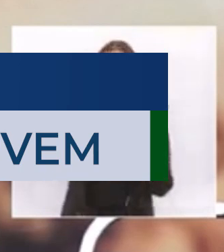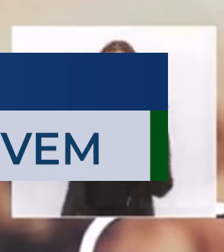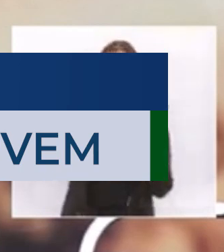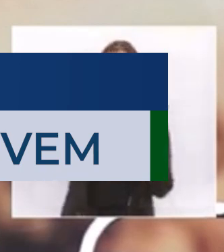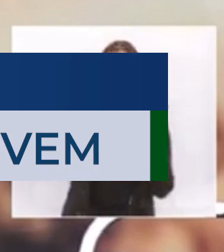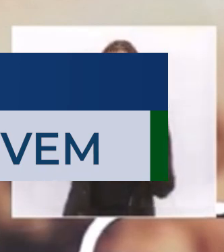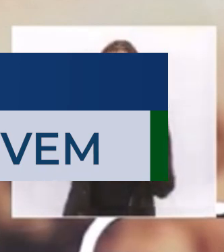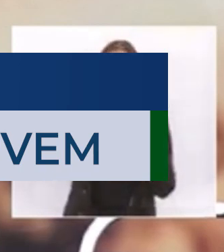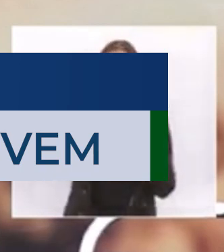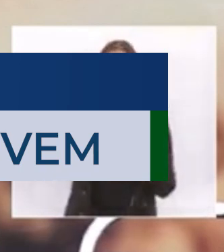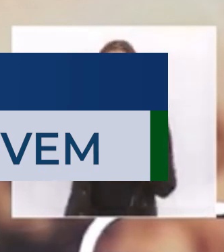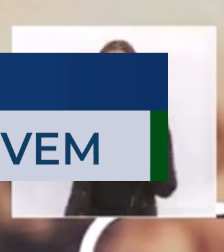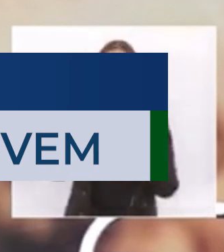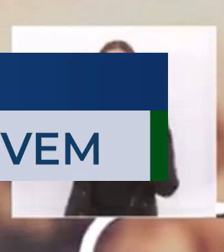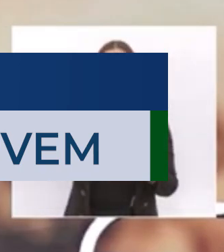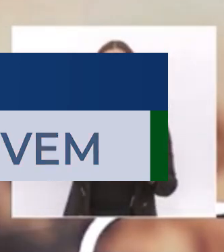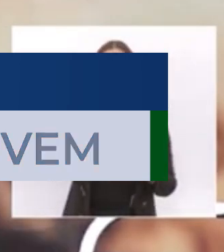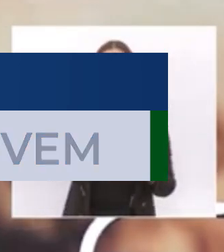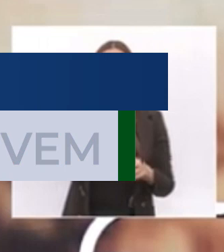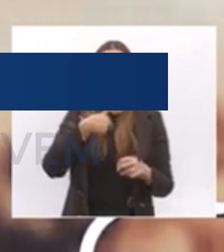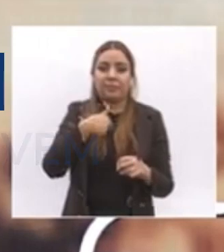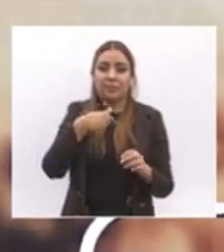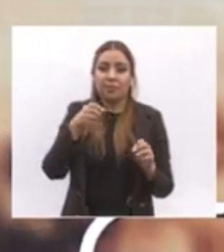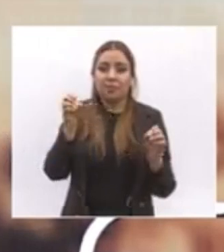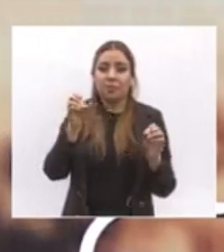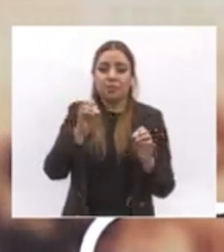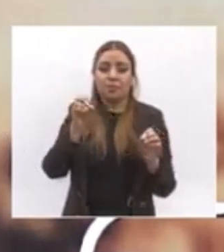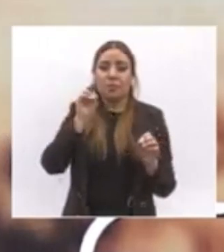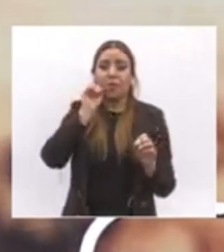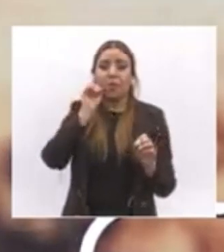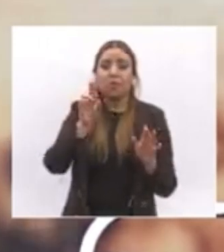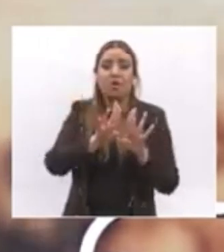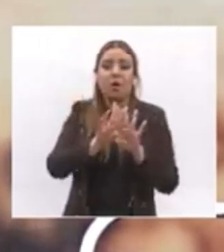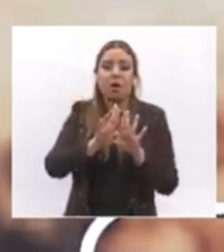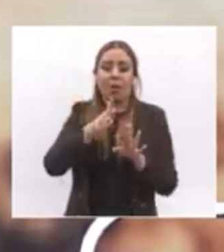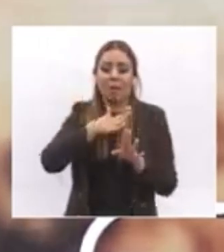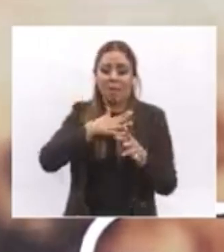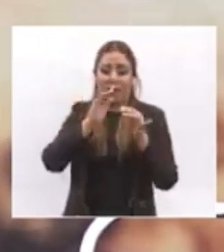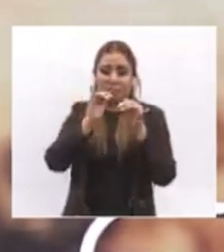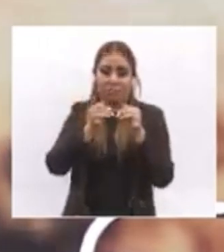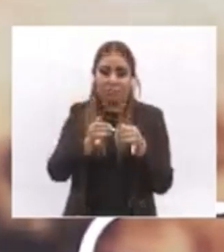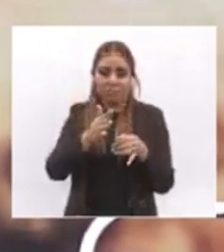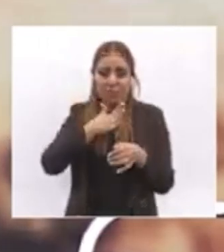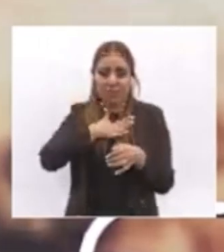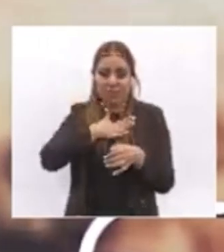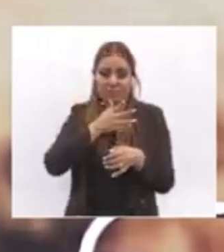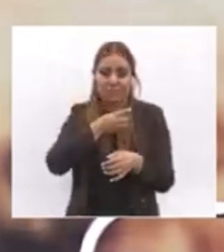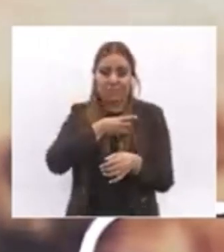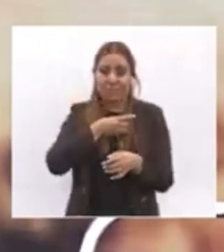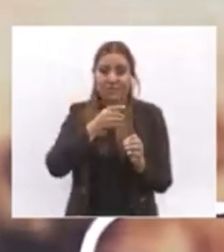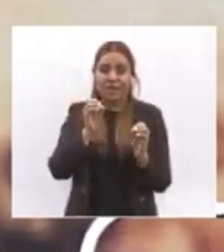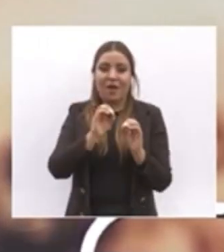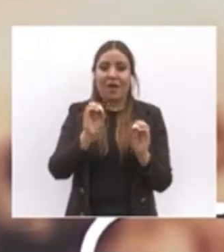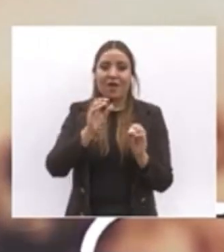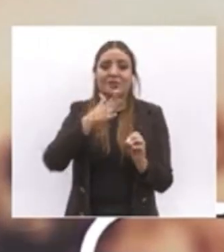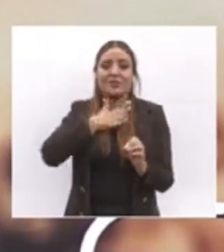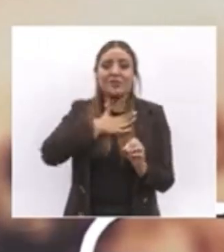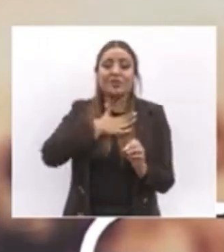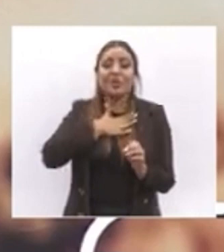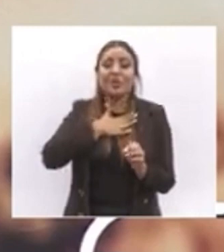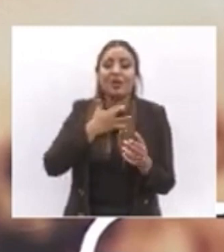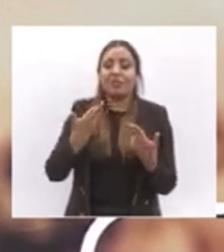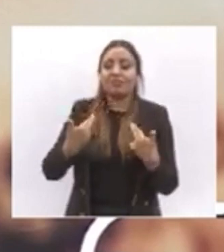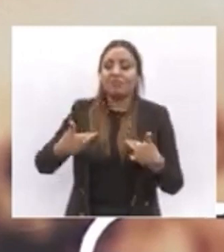personal no lo veo nunca como algo individual jamás nosotros venimos de un